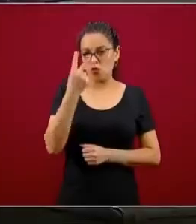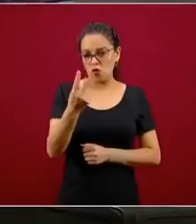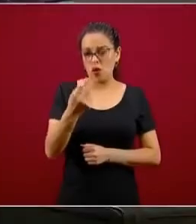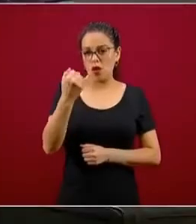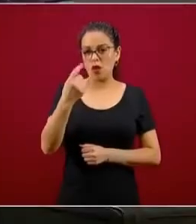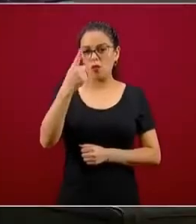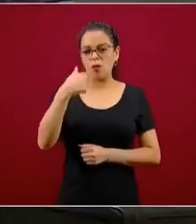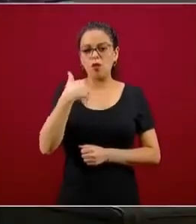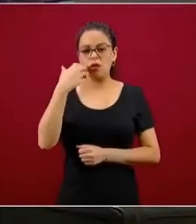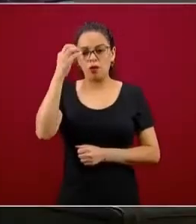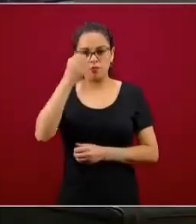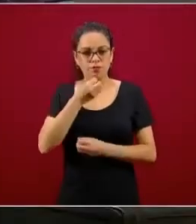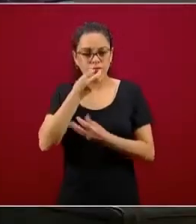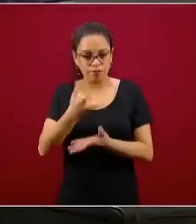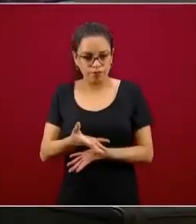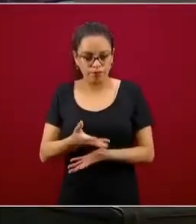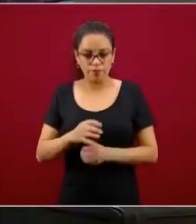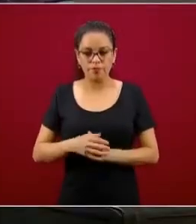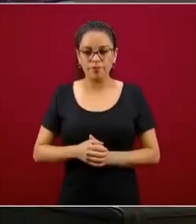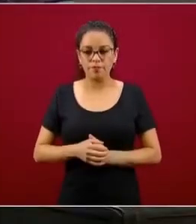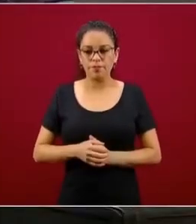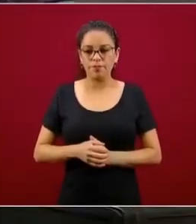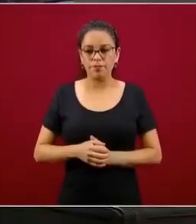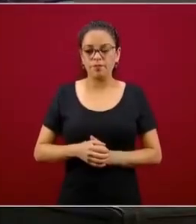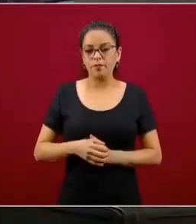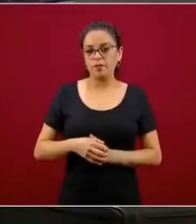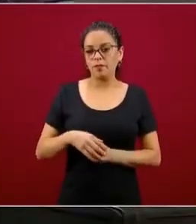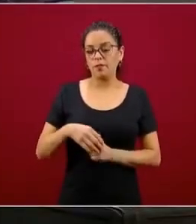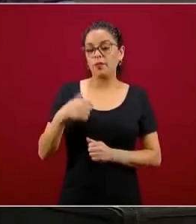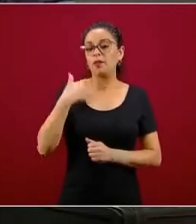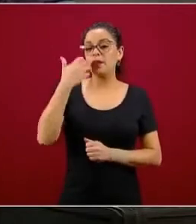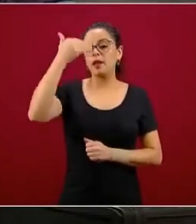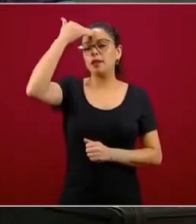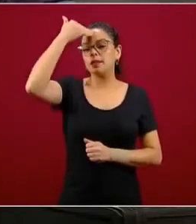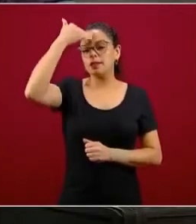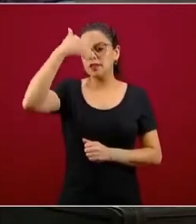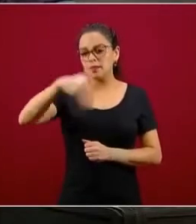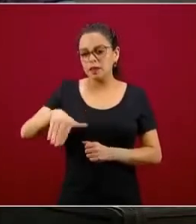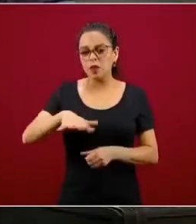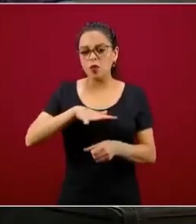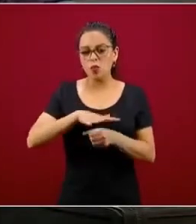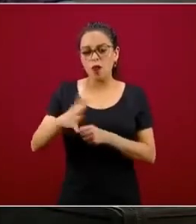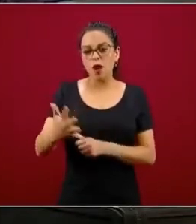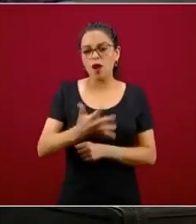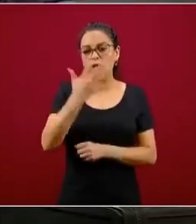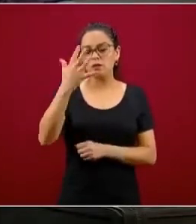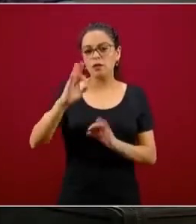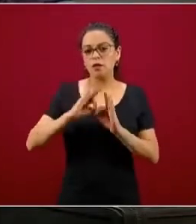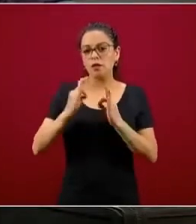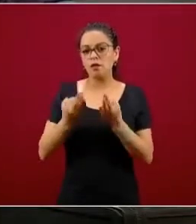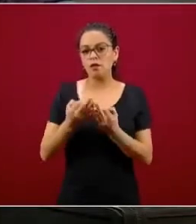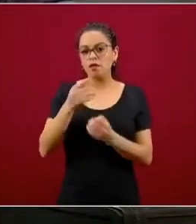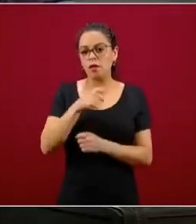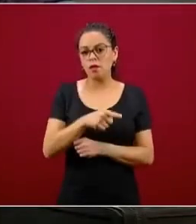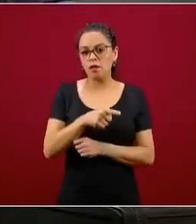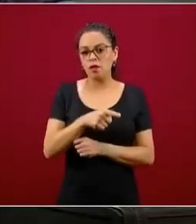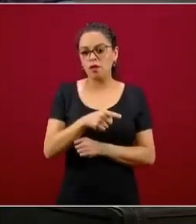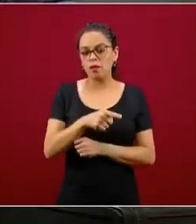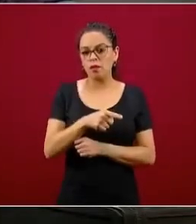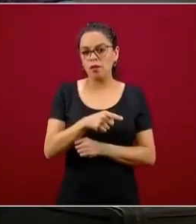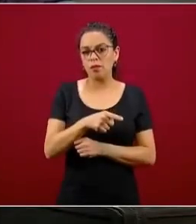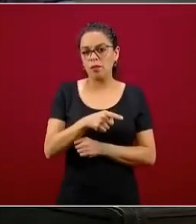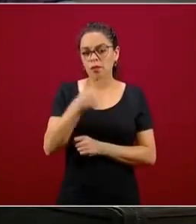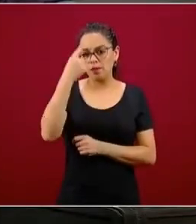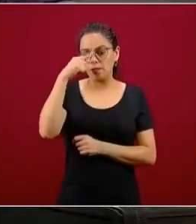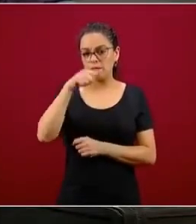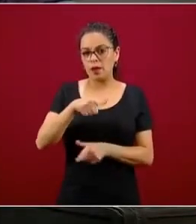permite, doctor. Gatell, quisiera saber cuáles serían estas 5 acciones que no deberíamos de perder de vista